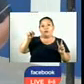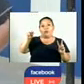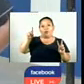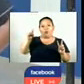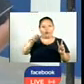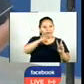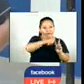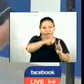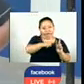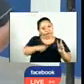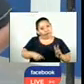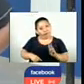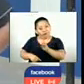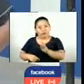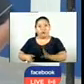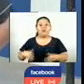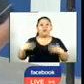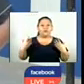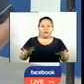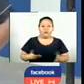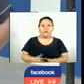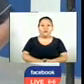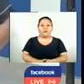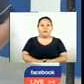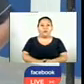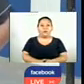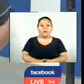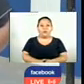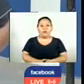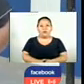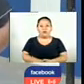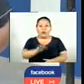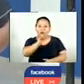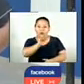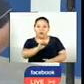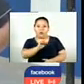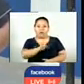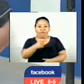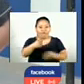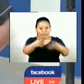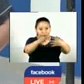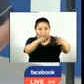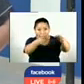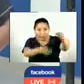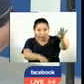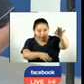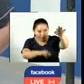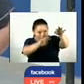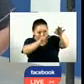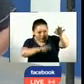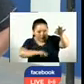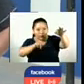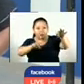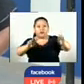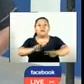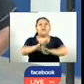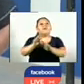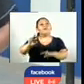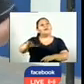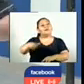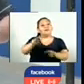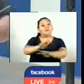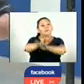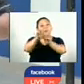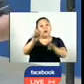Linares en lo cual obviamente dentro de la misma instrucción el juzgado tercero de paz